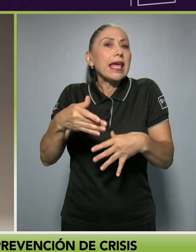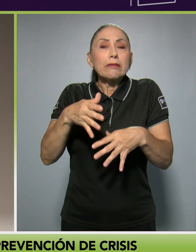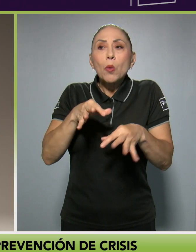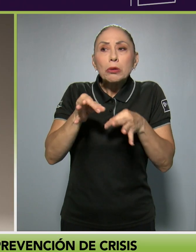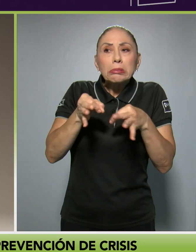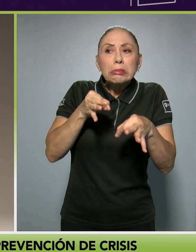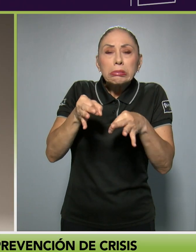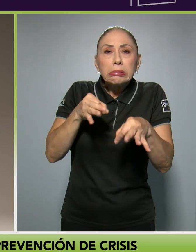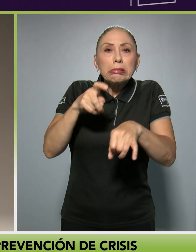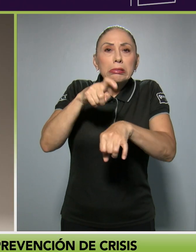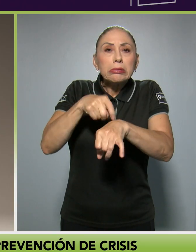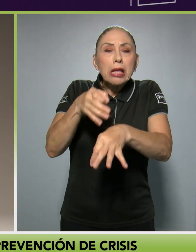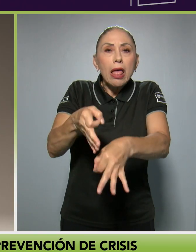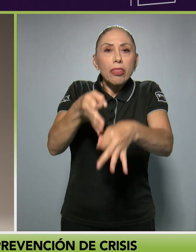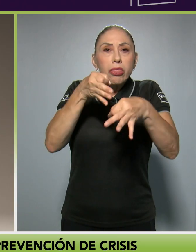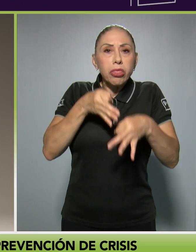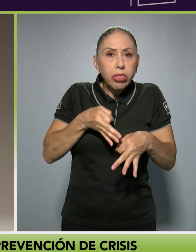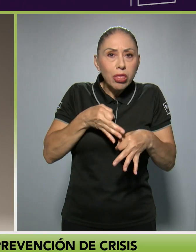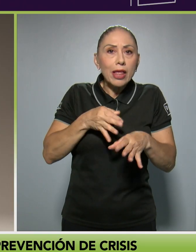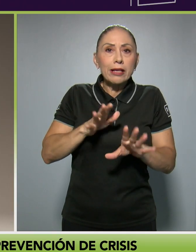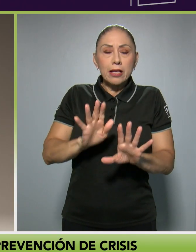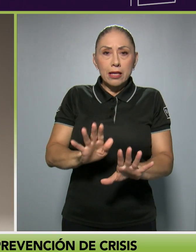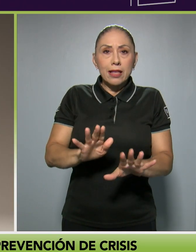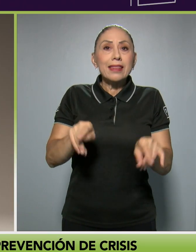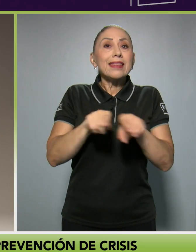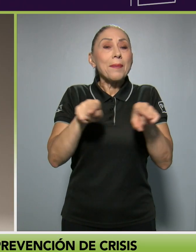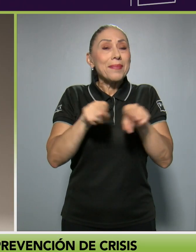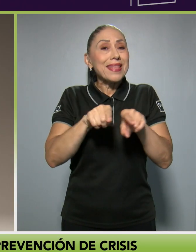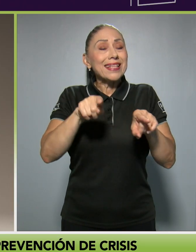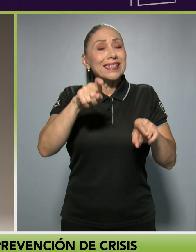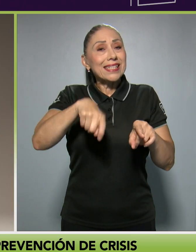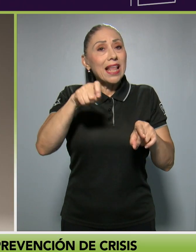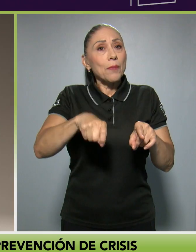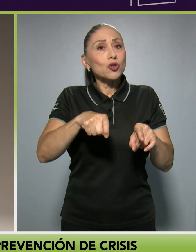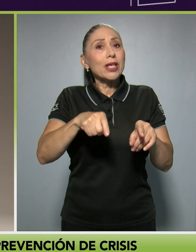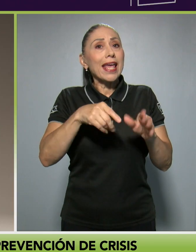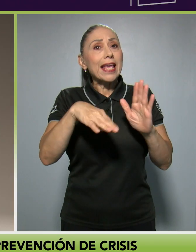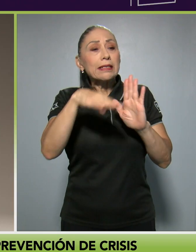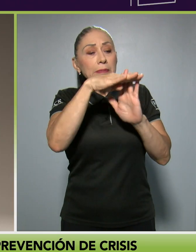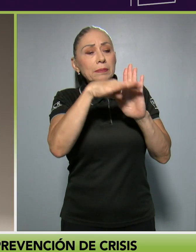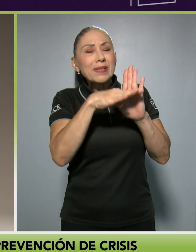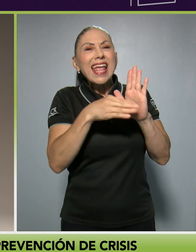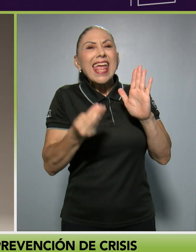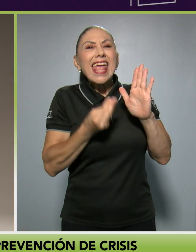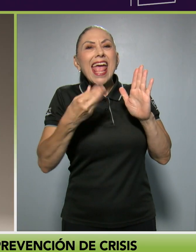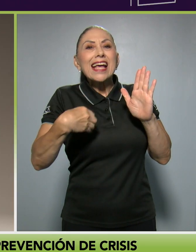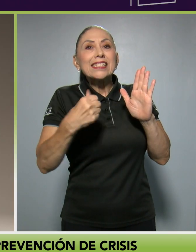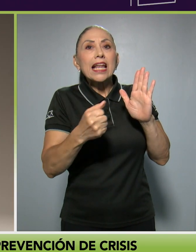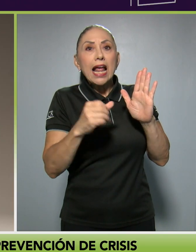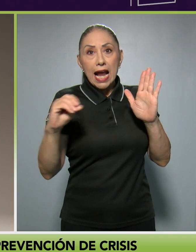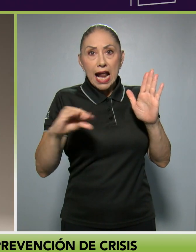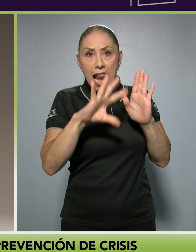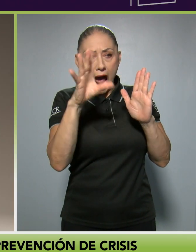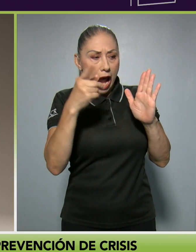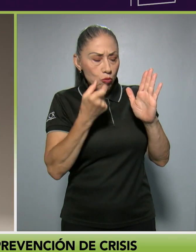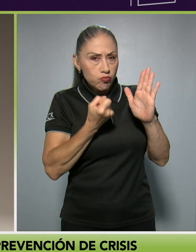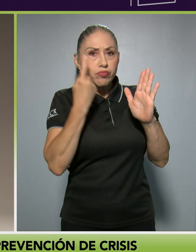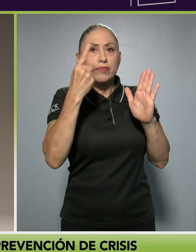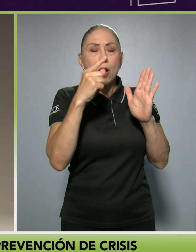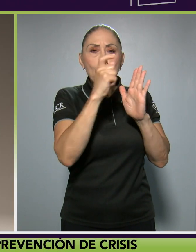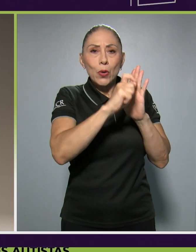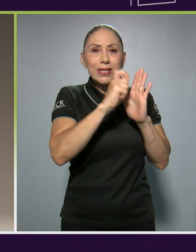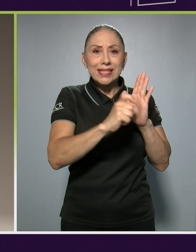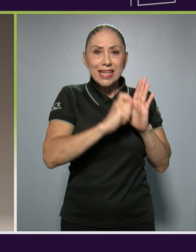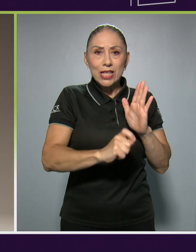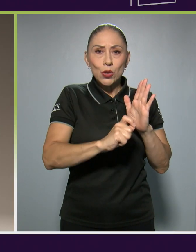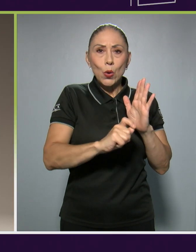ocupamos instrucciones claras por escrito, ocupamos que no solo se centren en